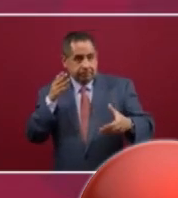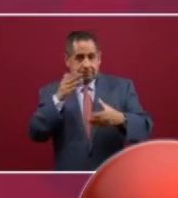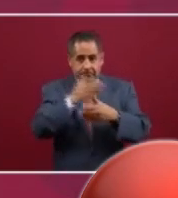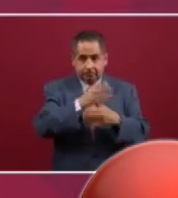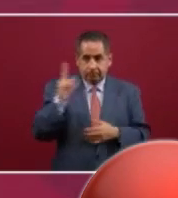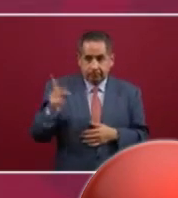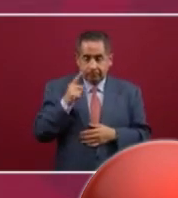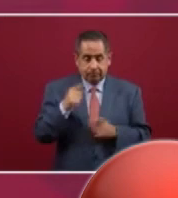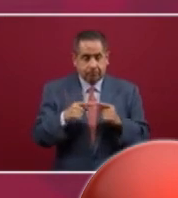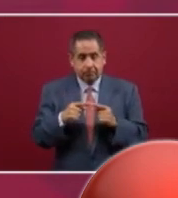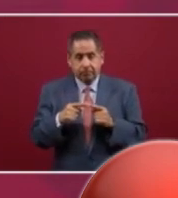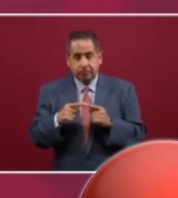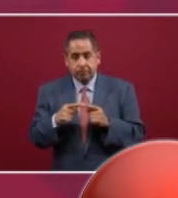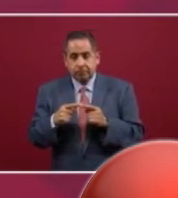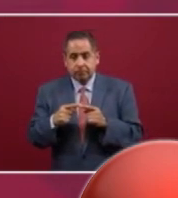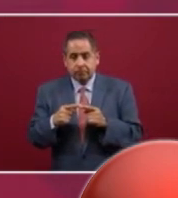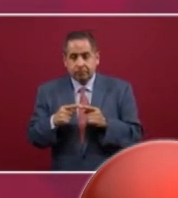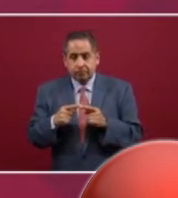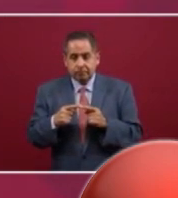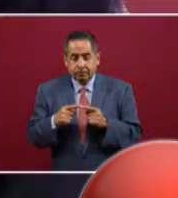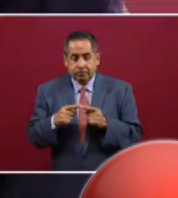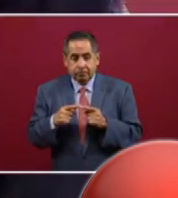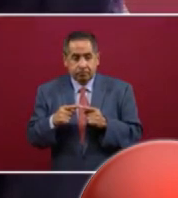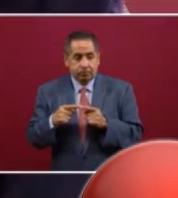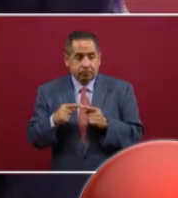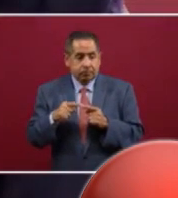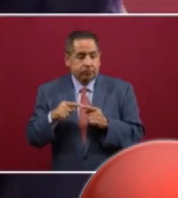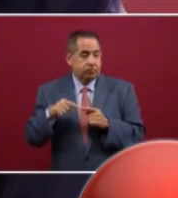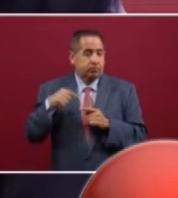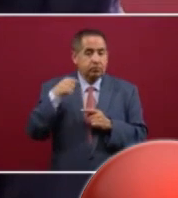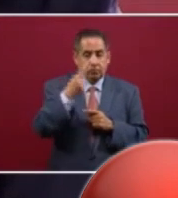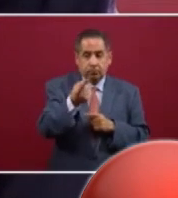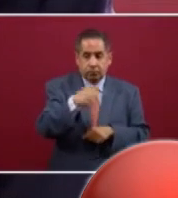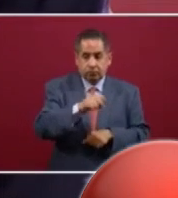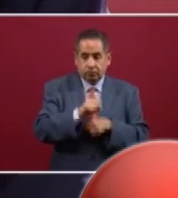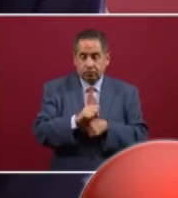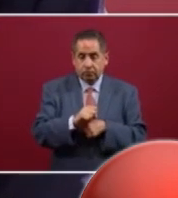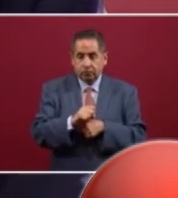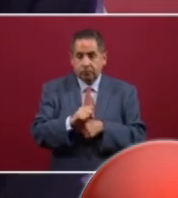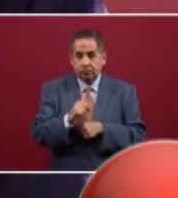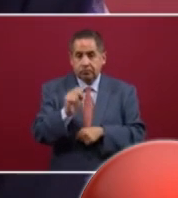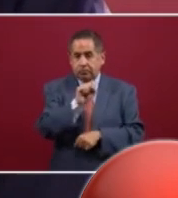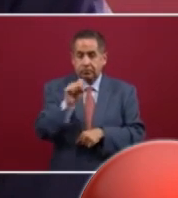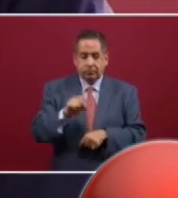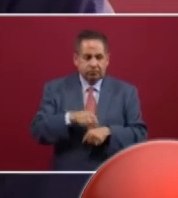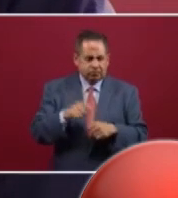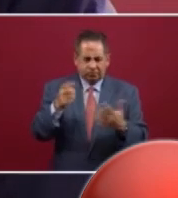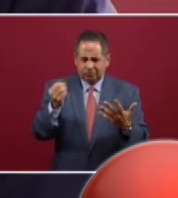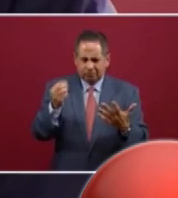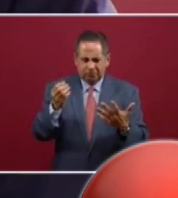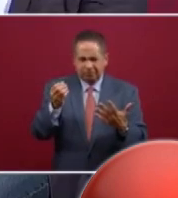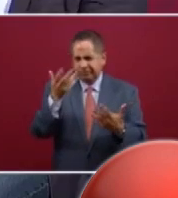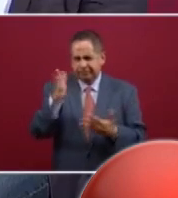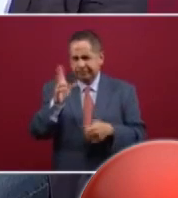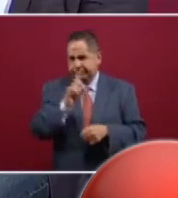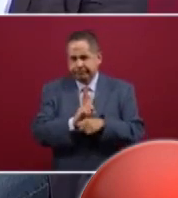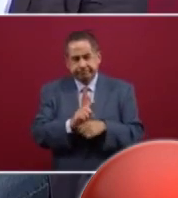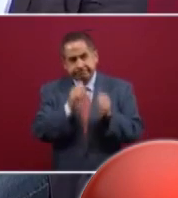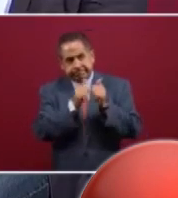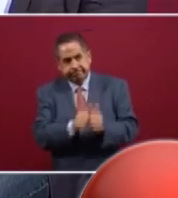y regresaron el sábado, o sea, 9 días, 10 días